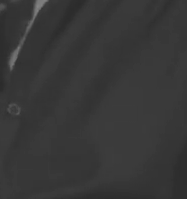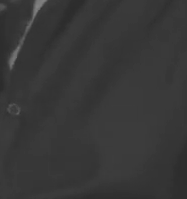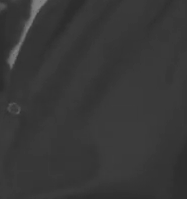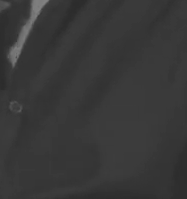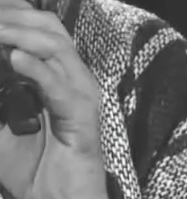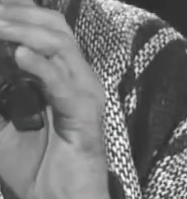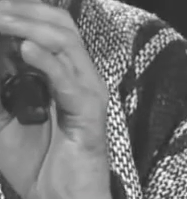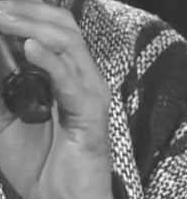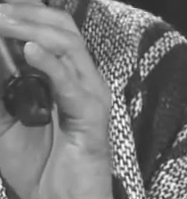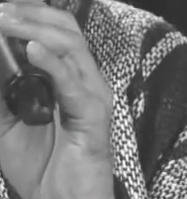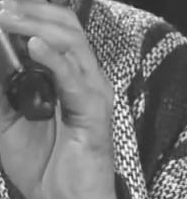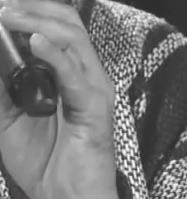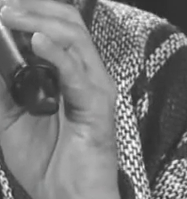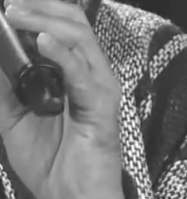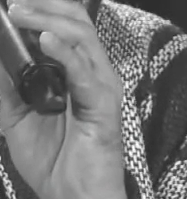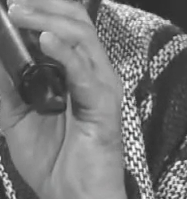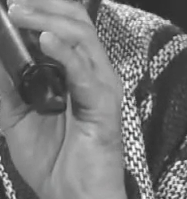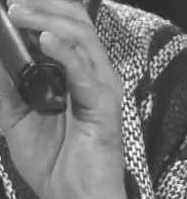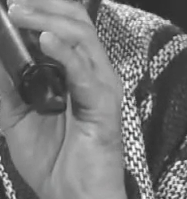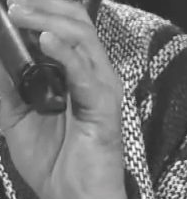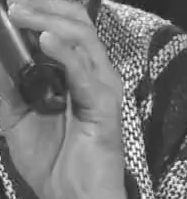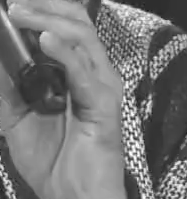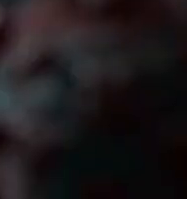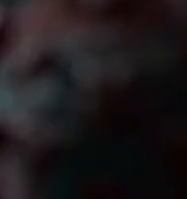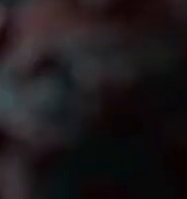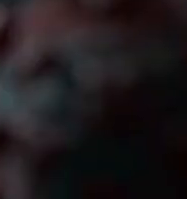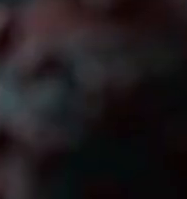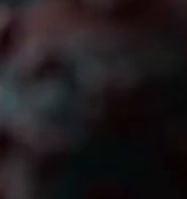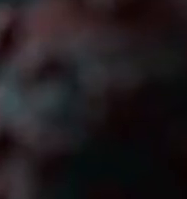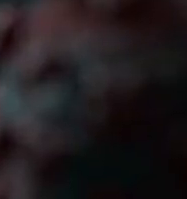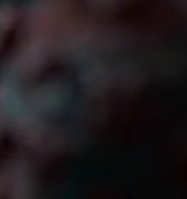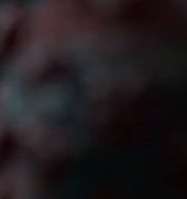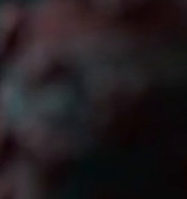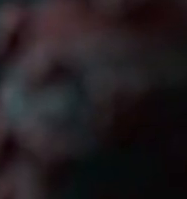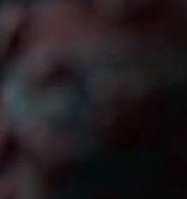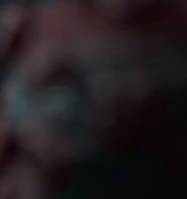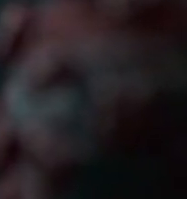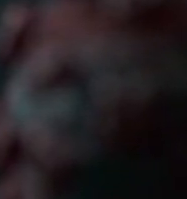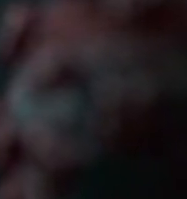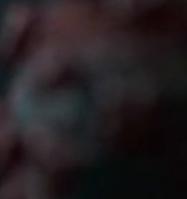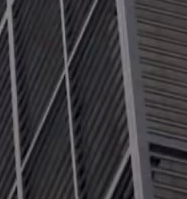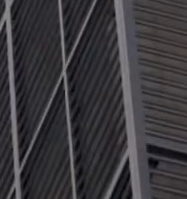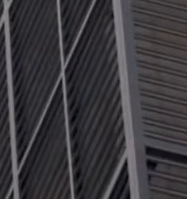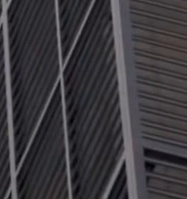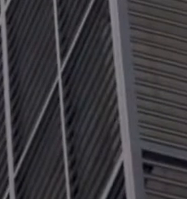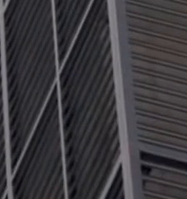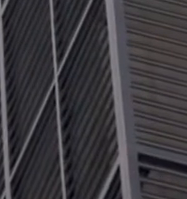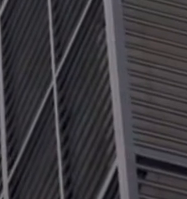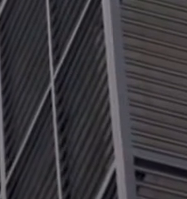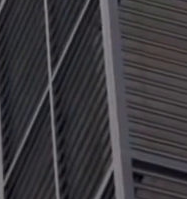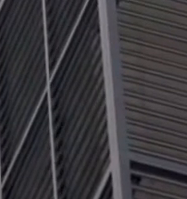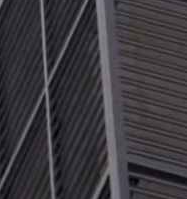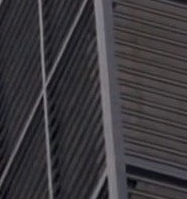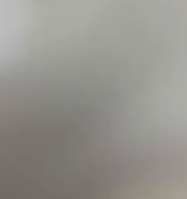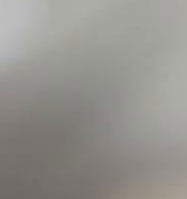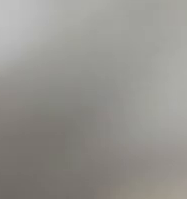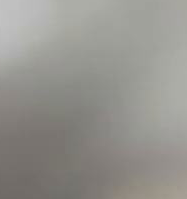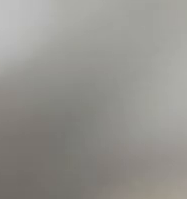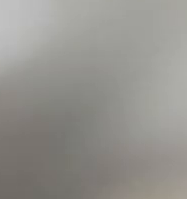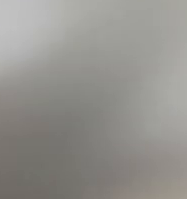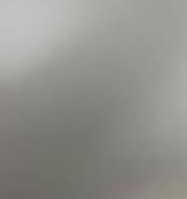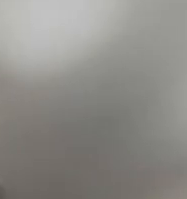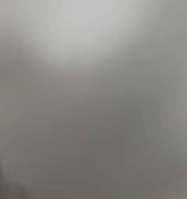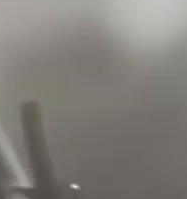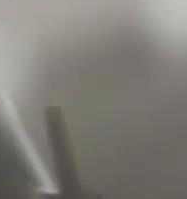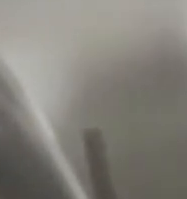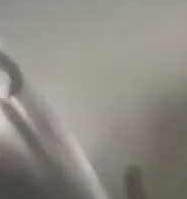la televisión de todos. El COVID-19 sigue en aumento. Los hospitales de Nuevo León presentan